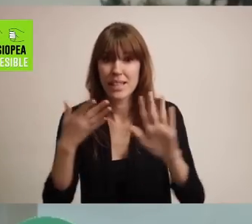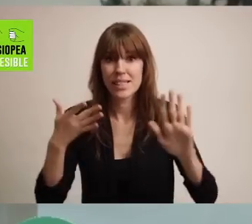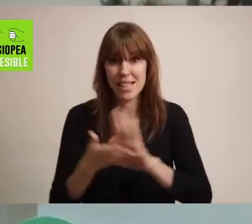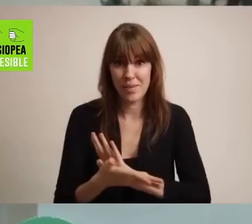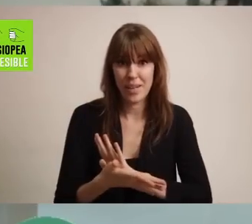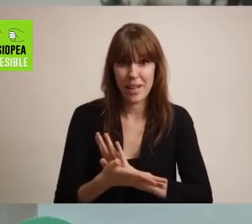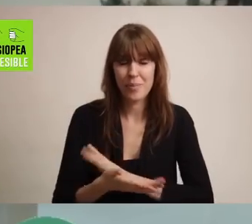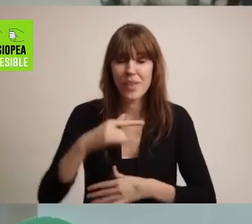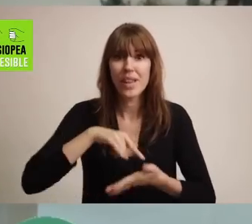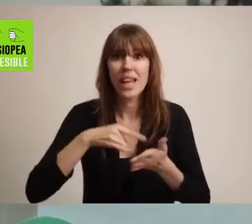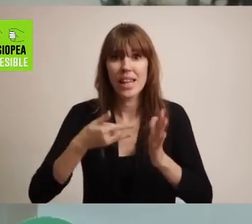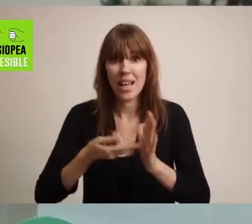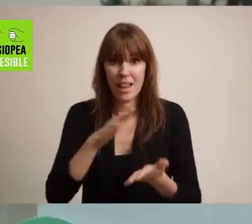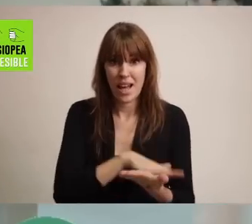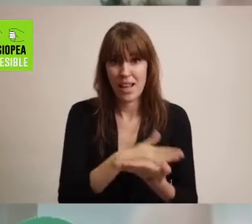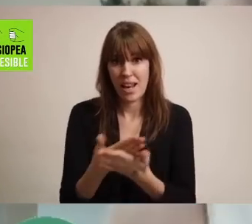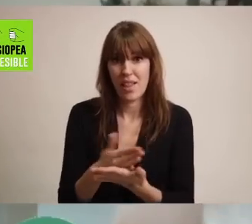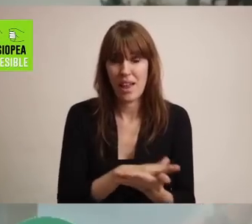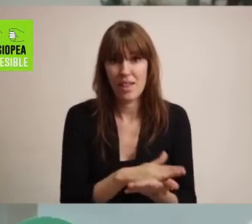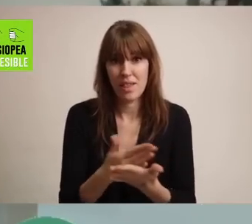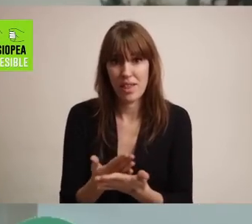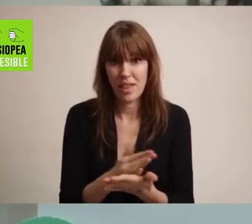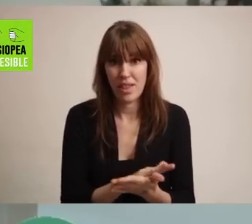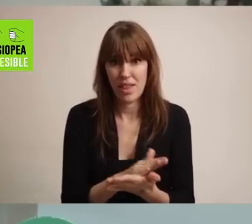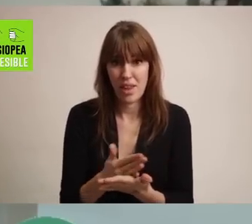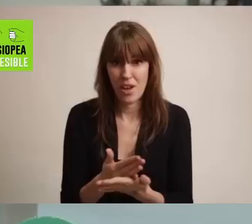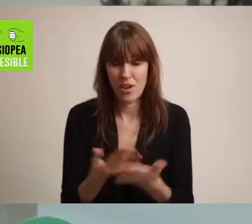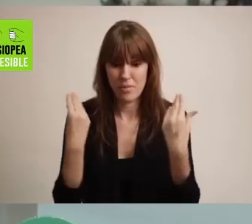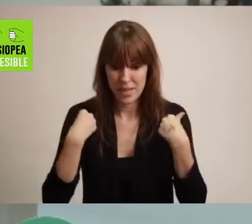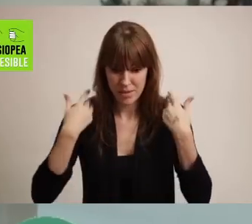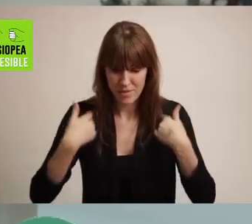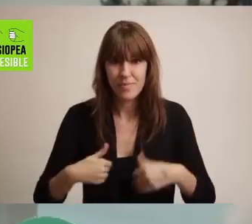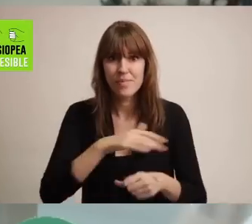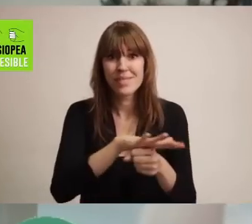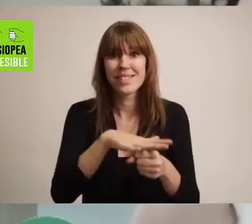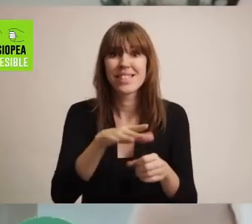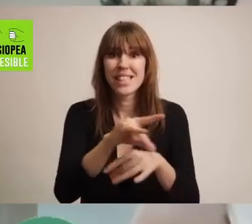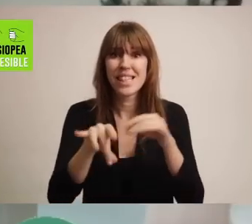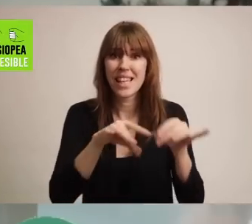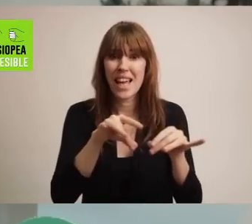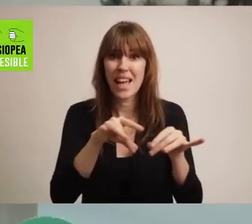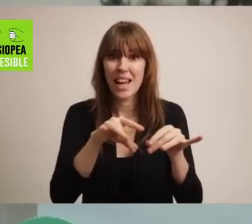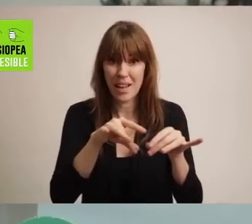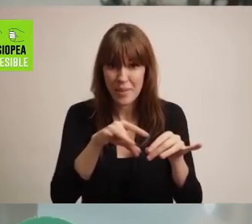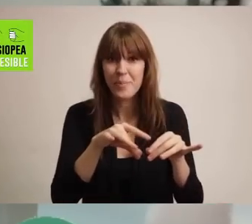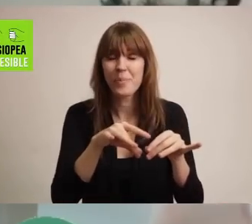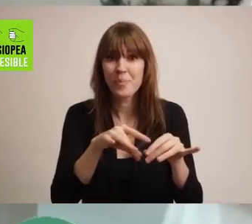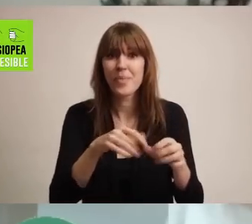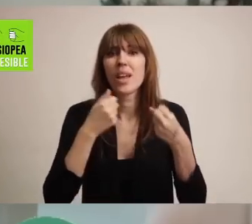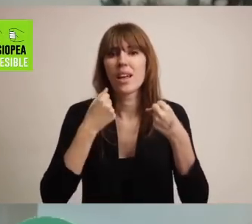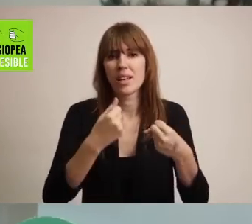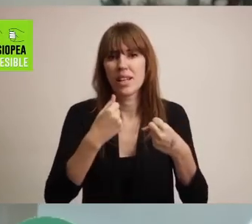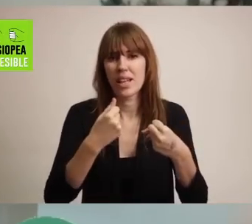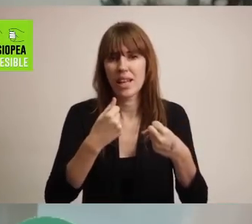técnica de canalización hacia el plano tierra de una energía que puede